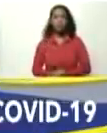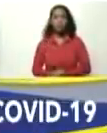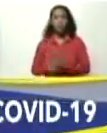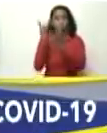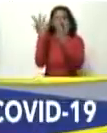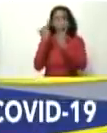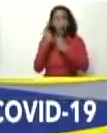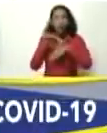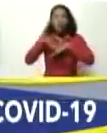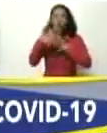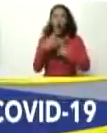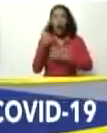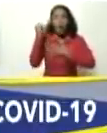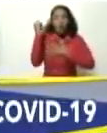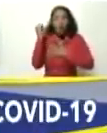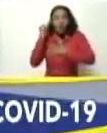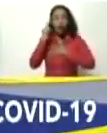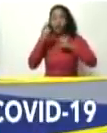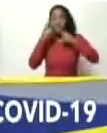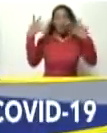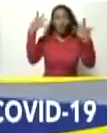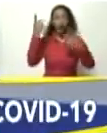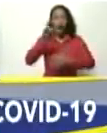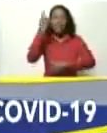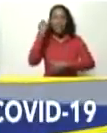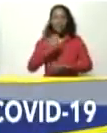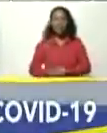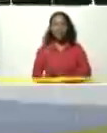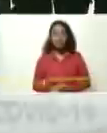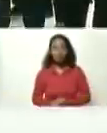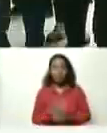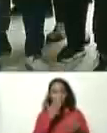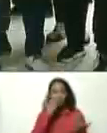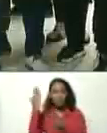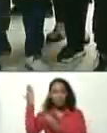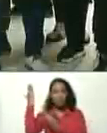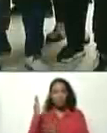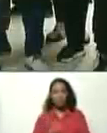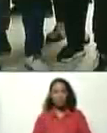Cuéntame cuál fue el pasito más famoso ayer. Adelante.